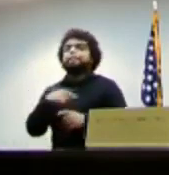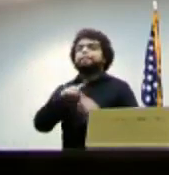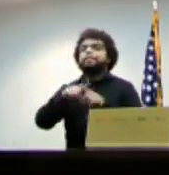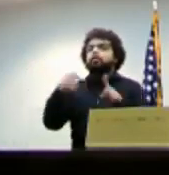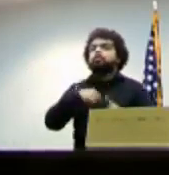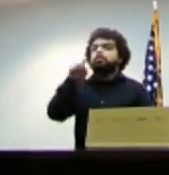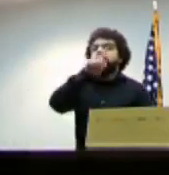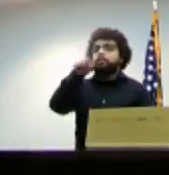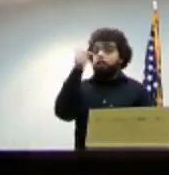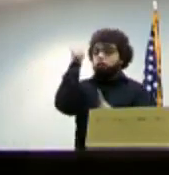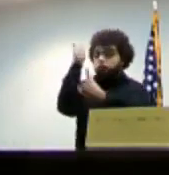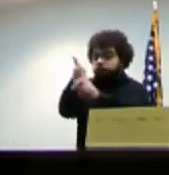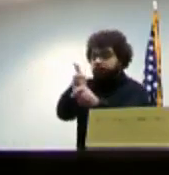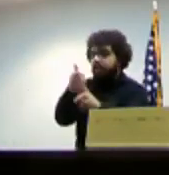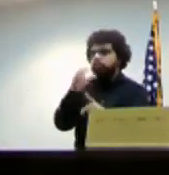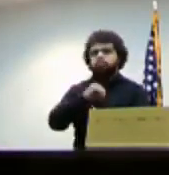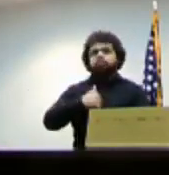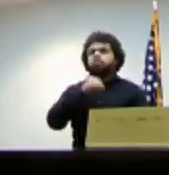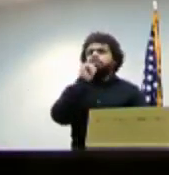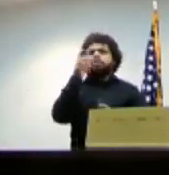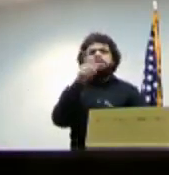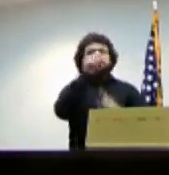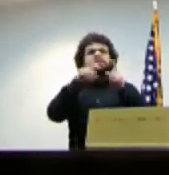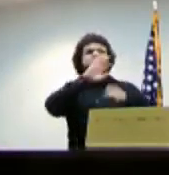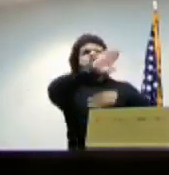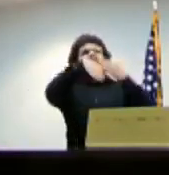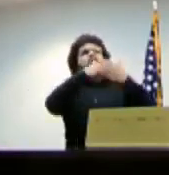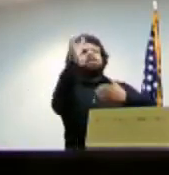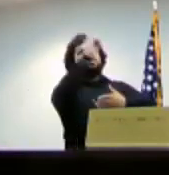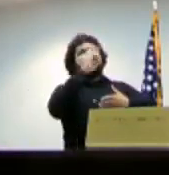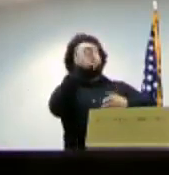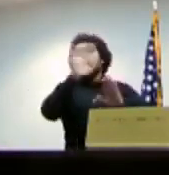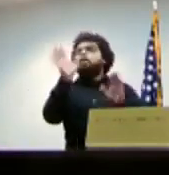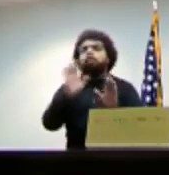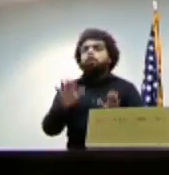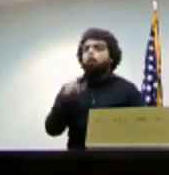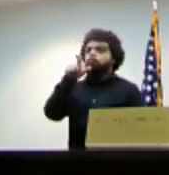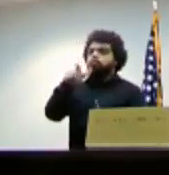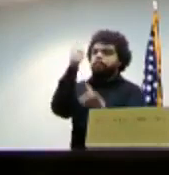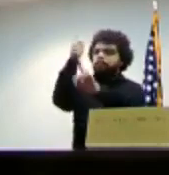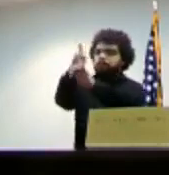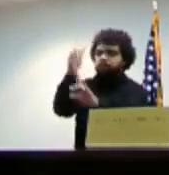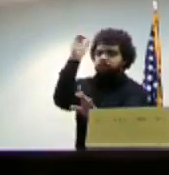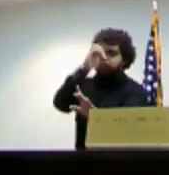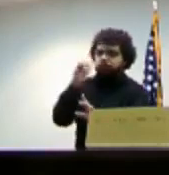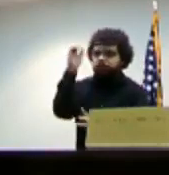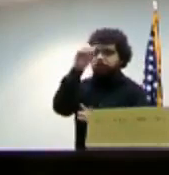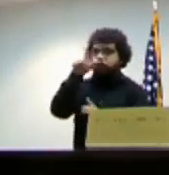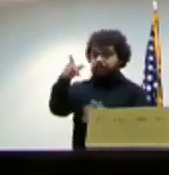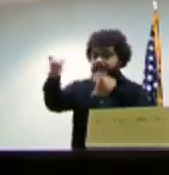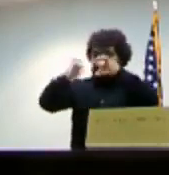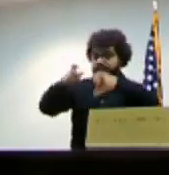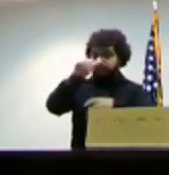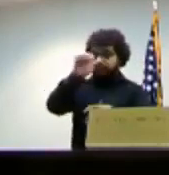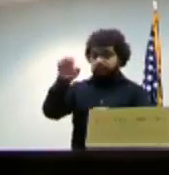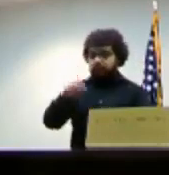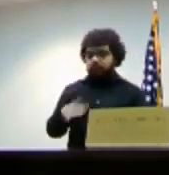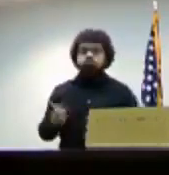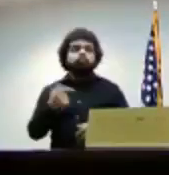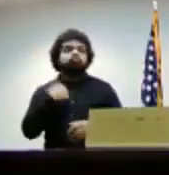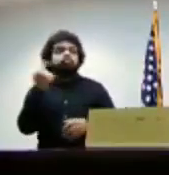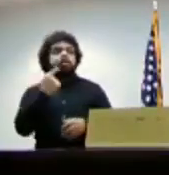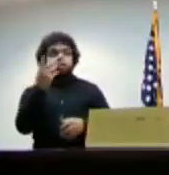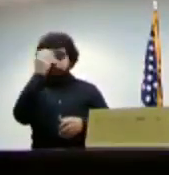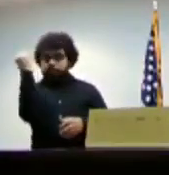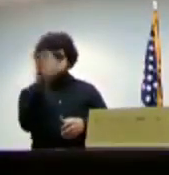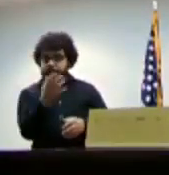usted, no le estoy preguntando a todos los que quieran opinar, a usted que es el director de la Autoridad de Energía Eléctrica. Yo solamente le puedo decir que